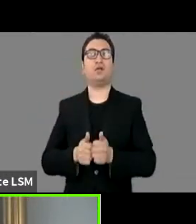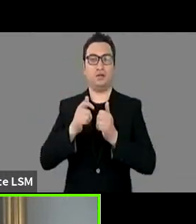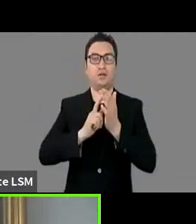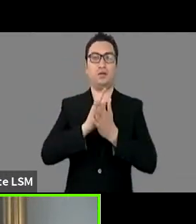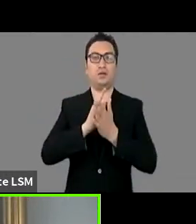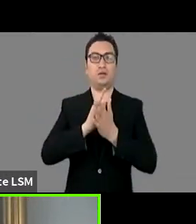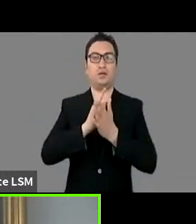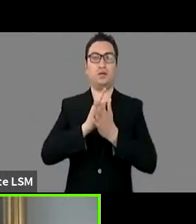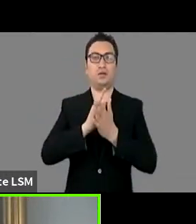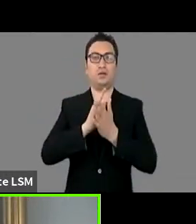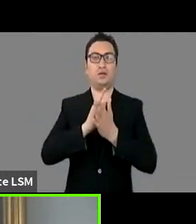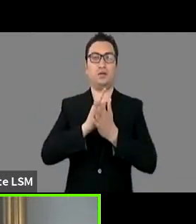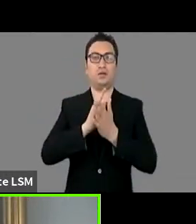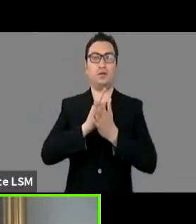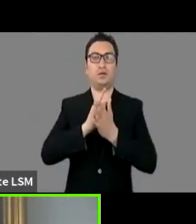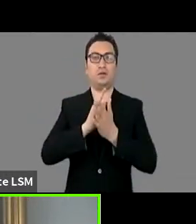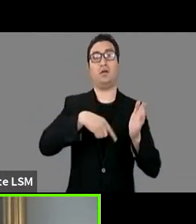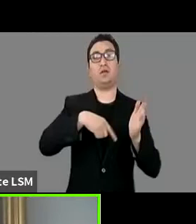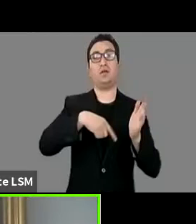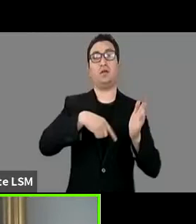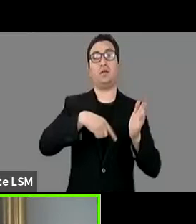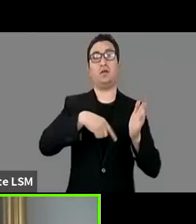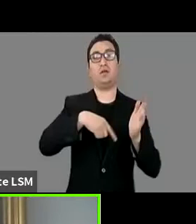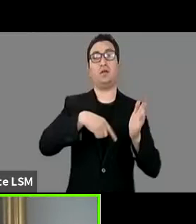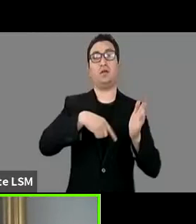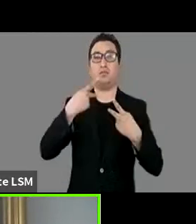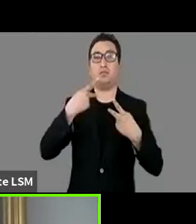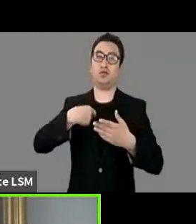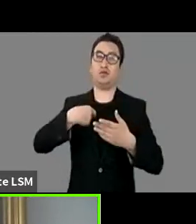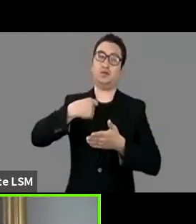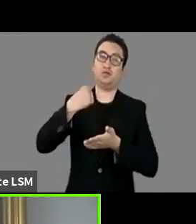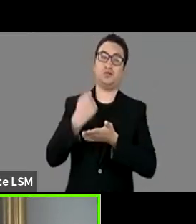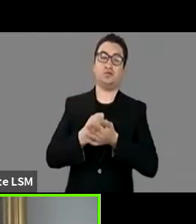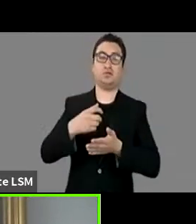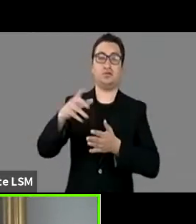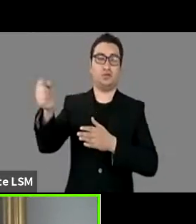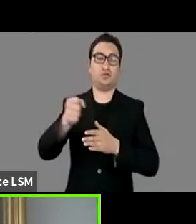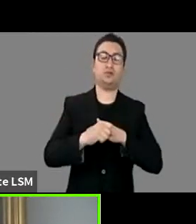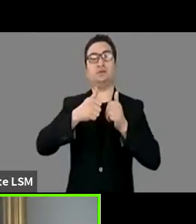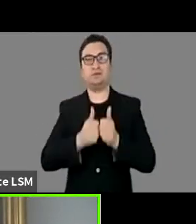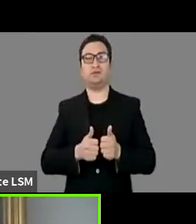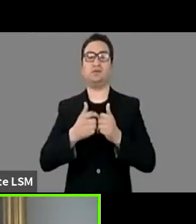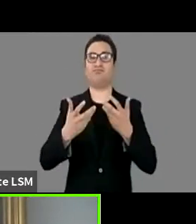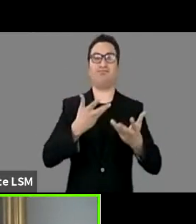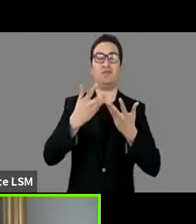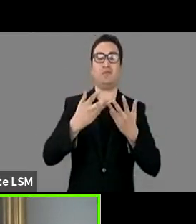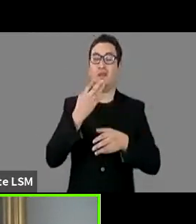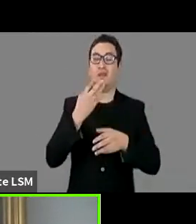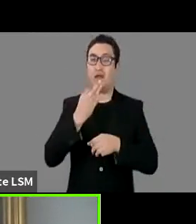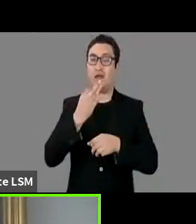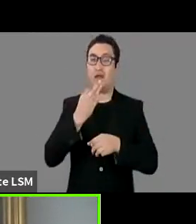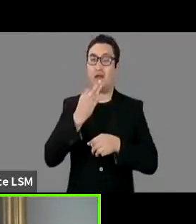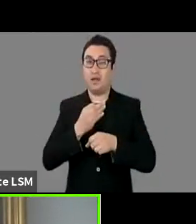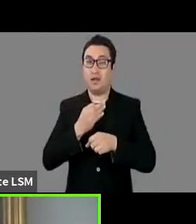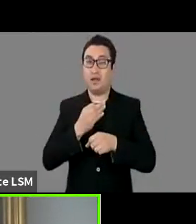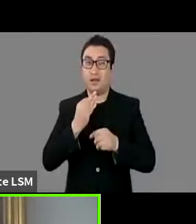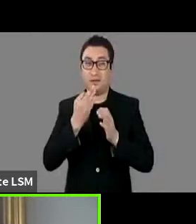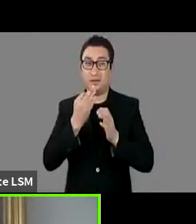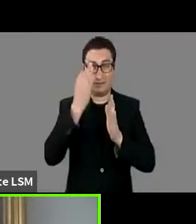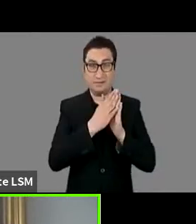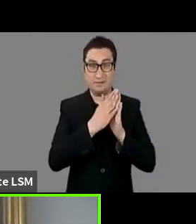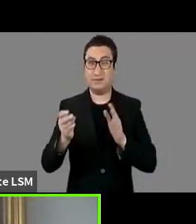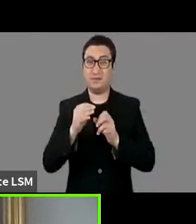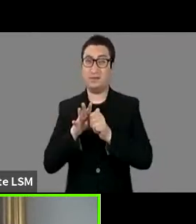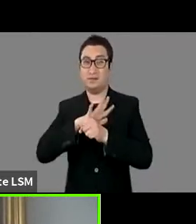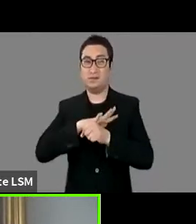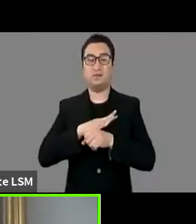internamientos forzados. En un contexto como estamos en una emergencia sanitaria y en cualquier contexto es un retroceso